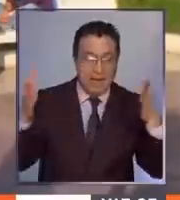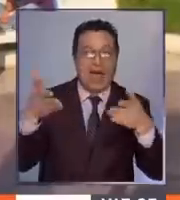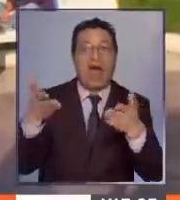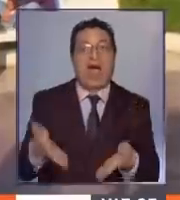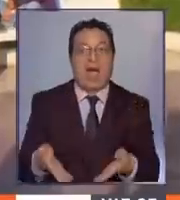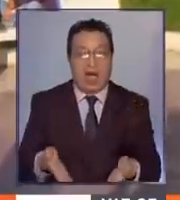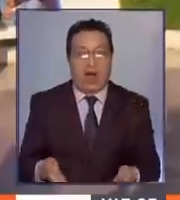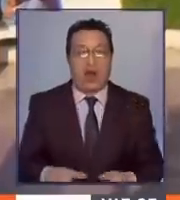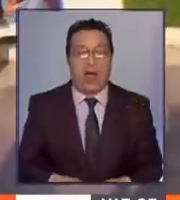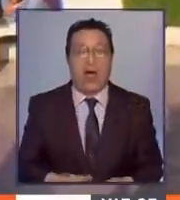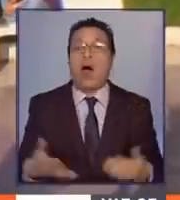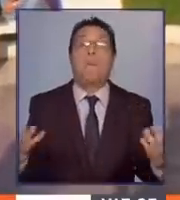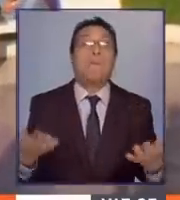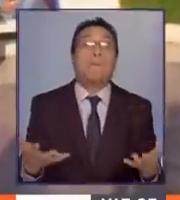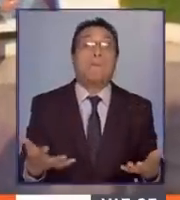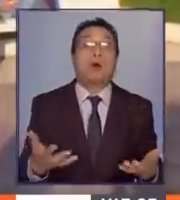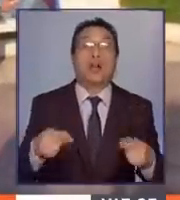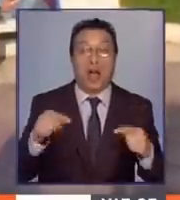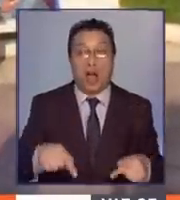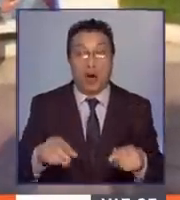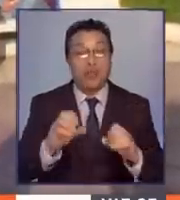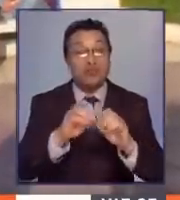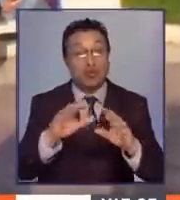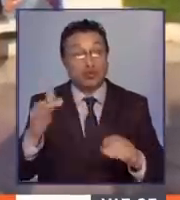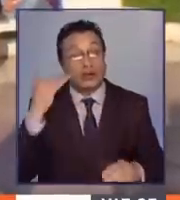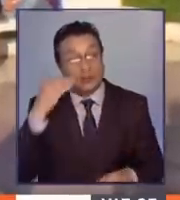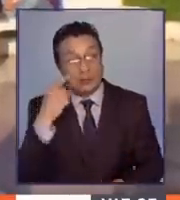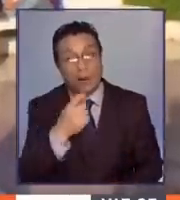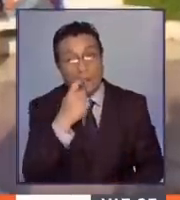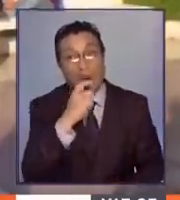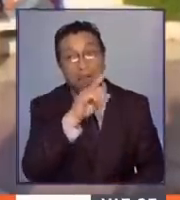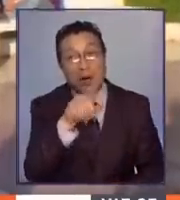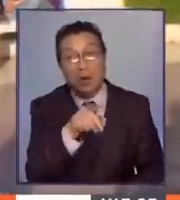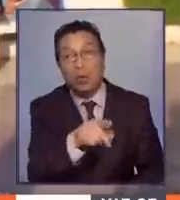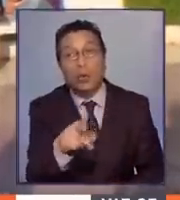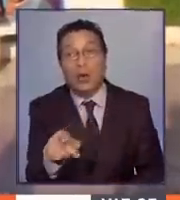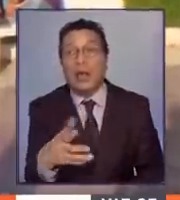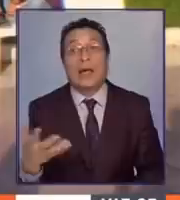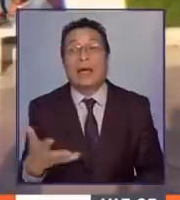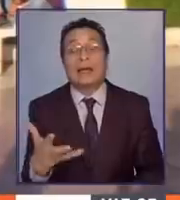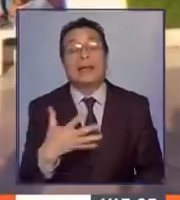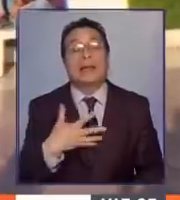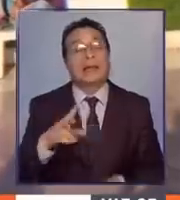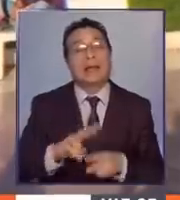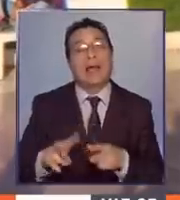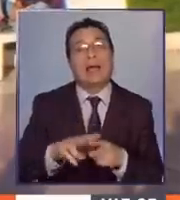yo. Porque muchos niños tú les preguntas qué quieren hacer